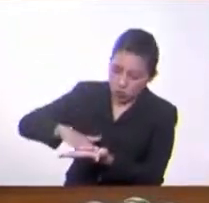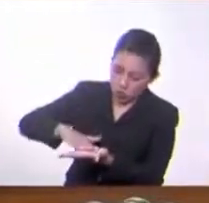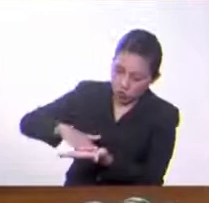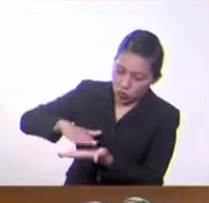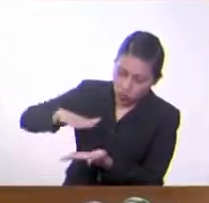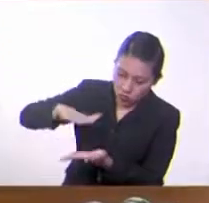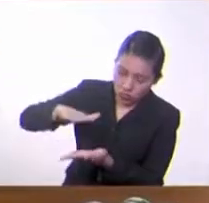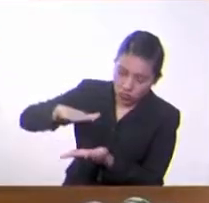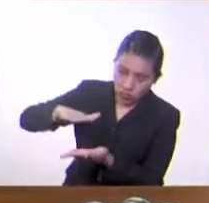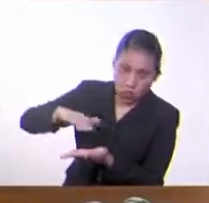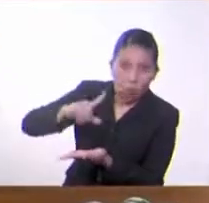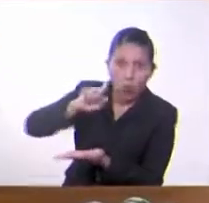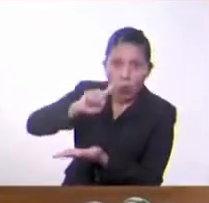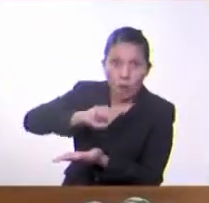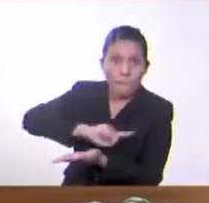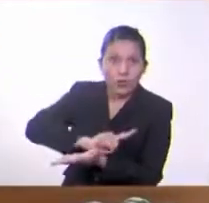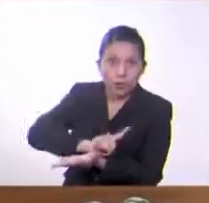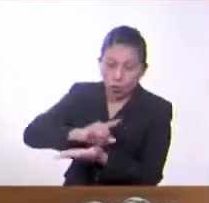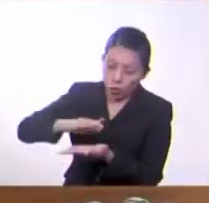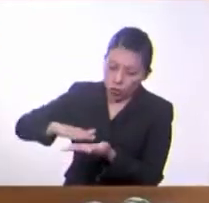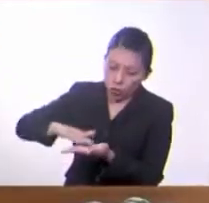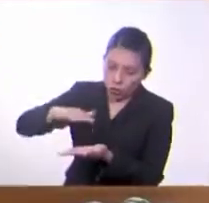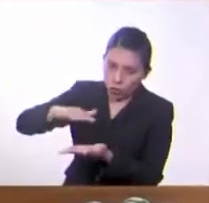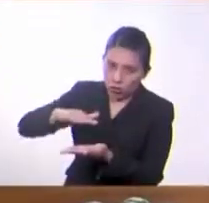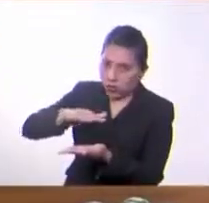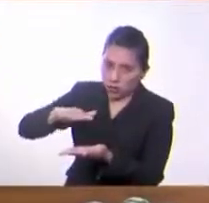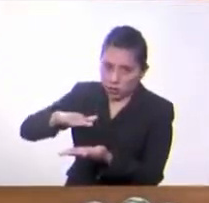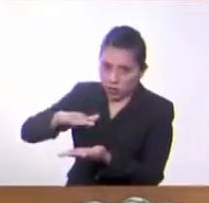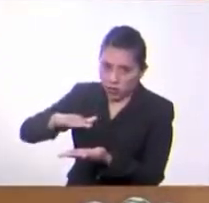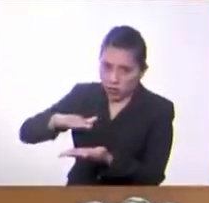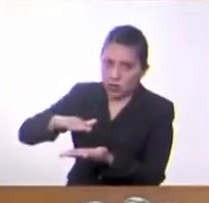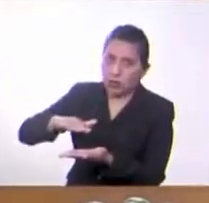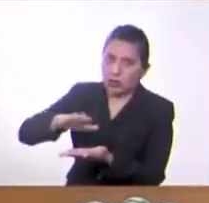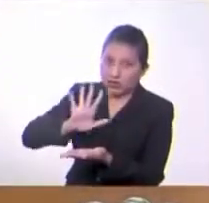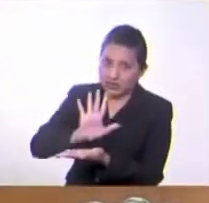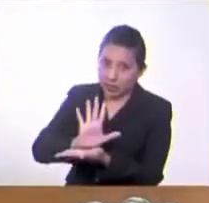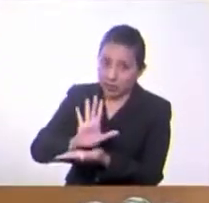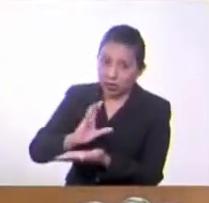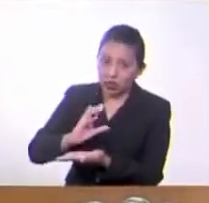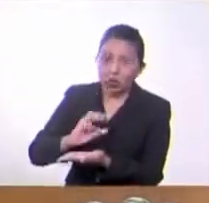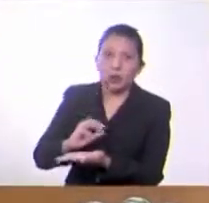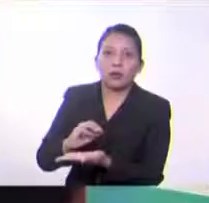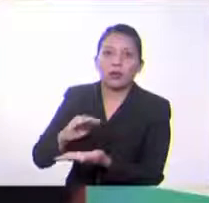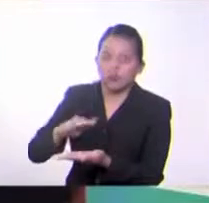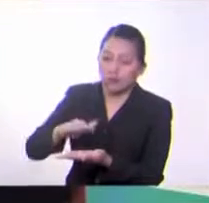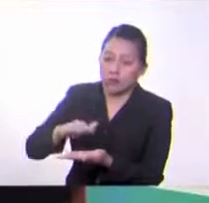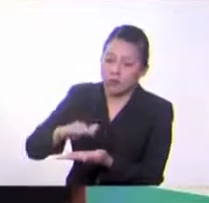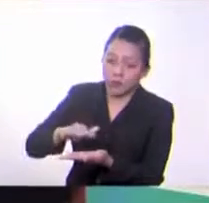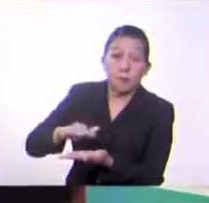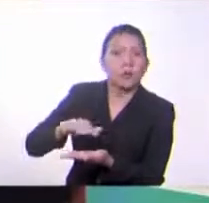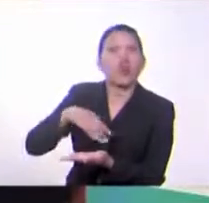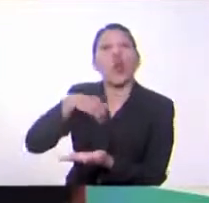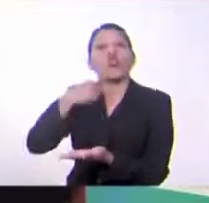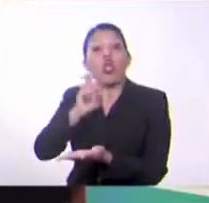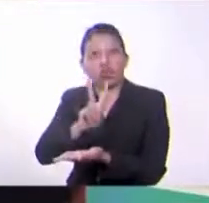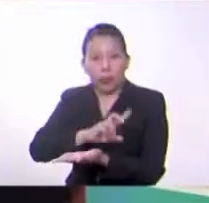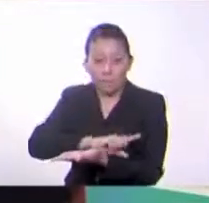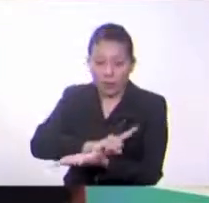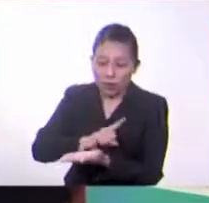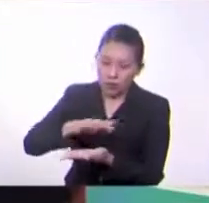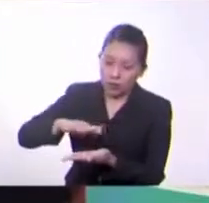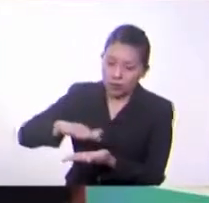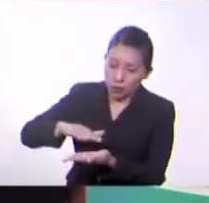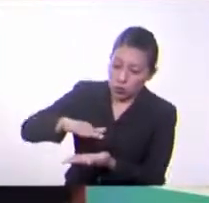otro minuto, sube y llega más o menos otra vez hasta aquí. Diría que se duplica también. Porque llega, para ti llega a